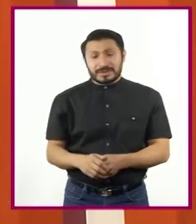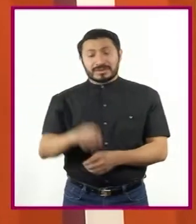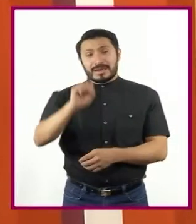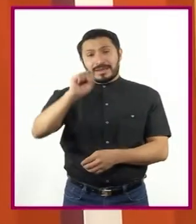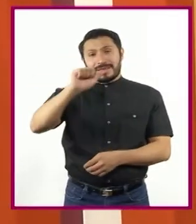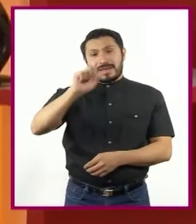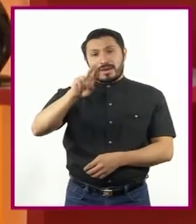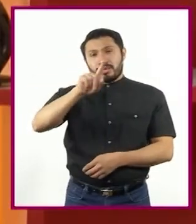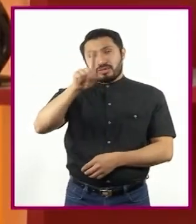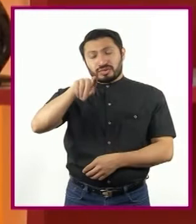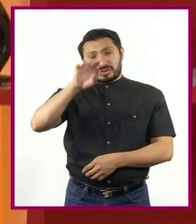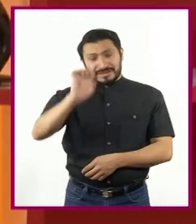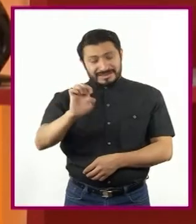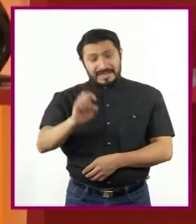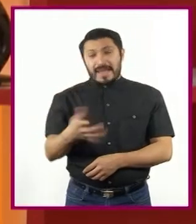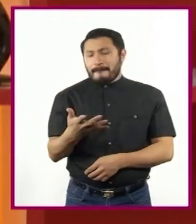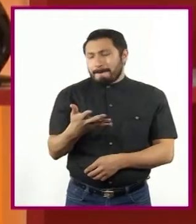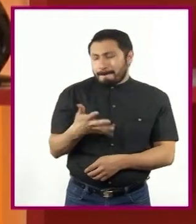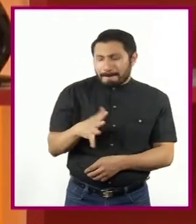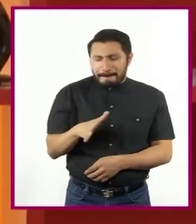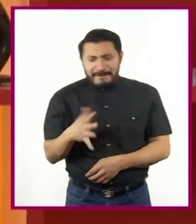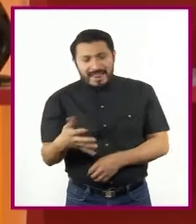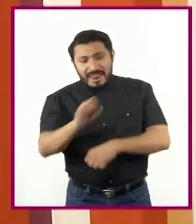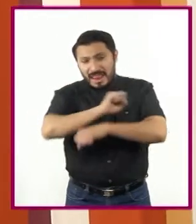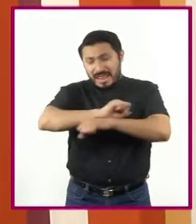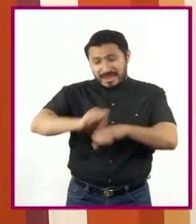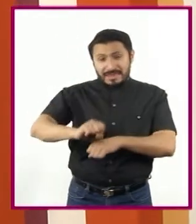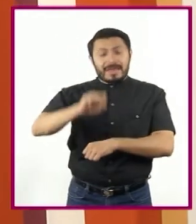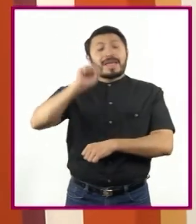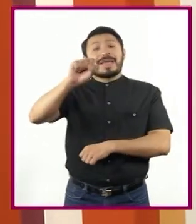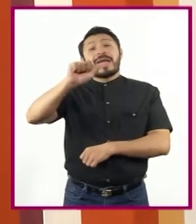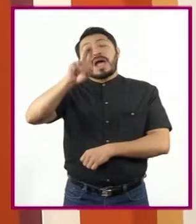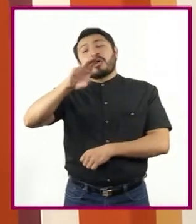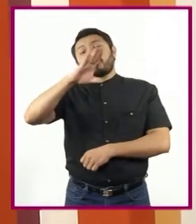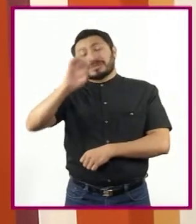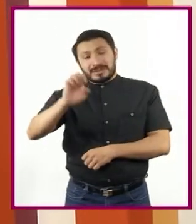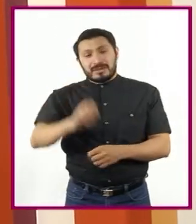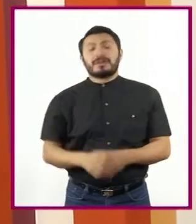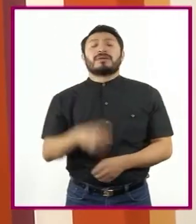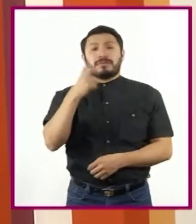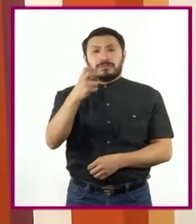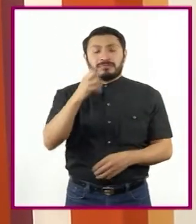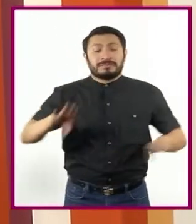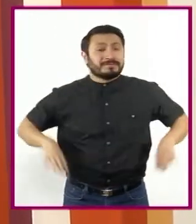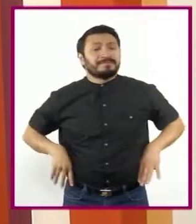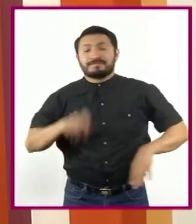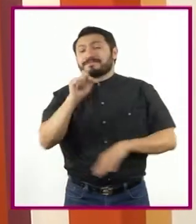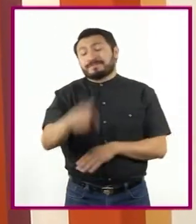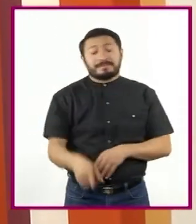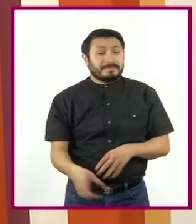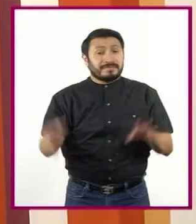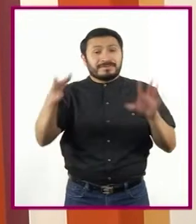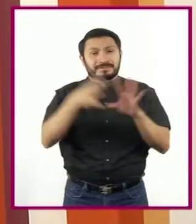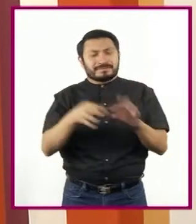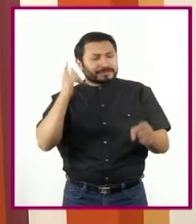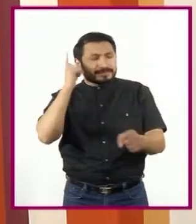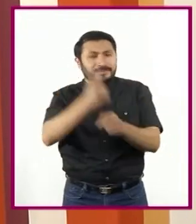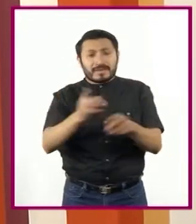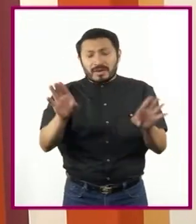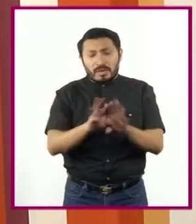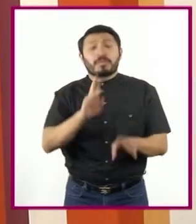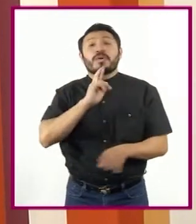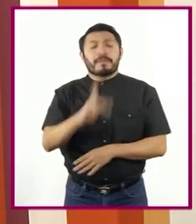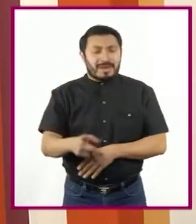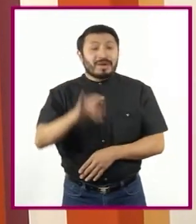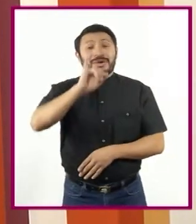sauce son más blandas. Esta propiedad también nos ayuda a definir si serán buenas para su labrado o grabado,